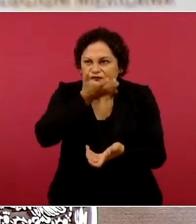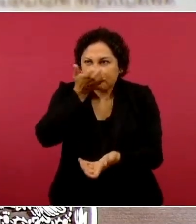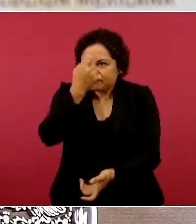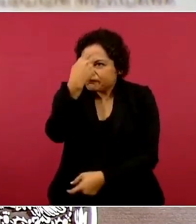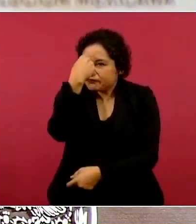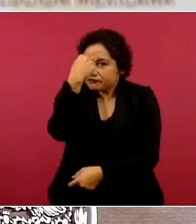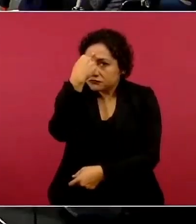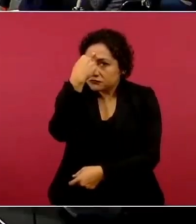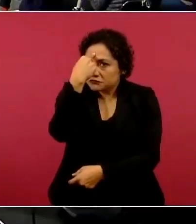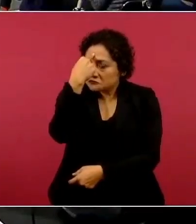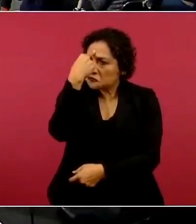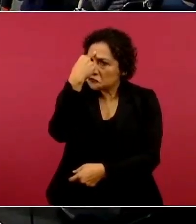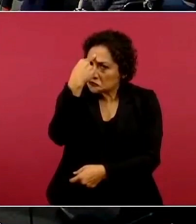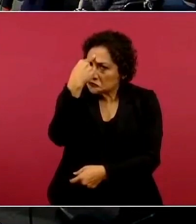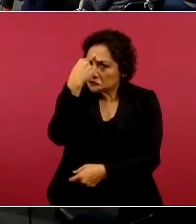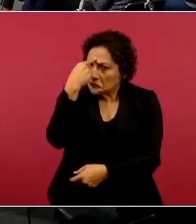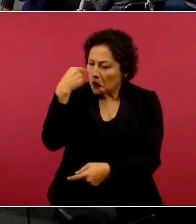porque